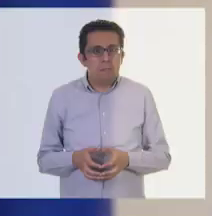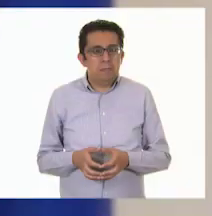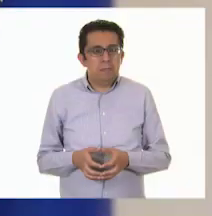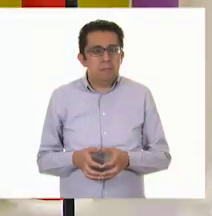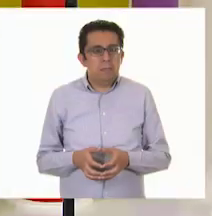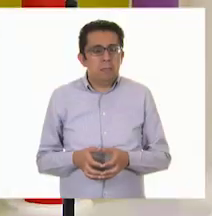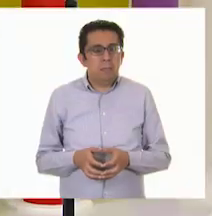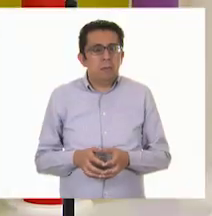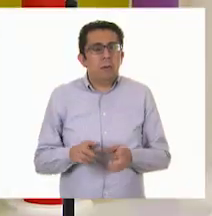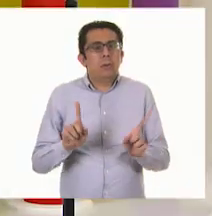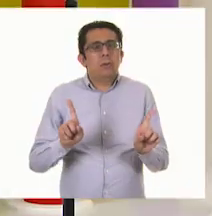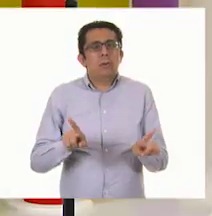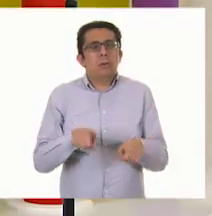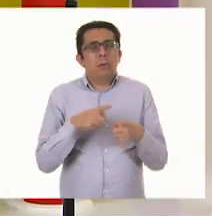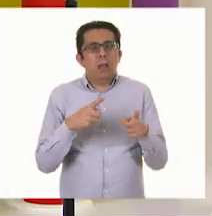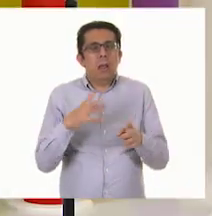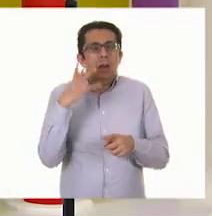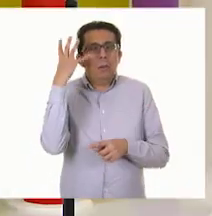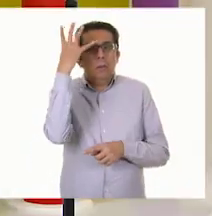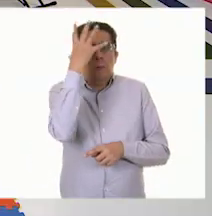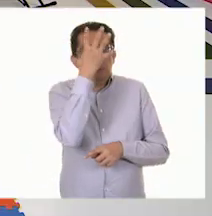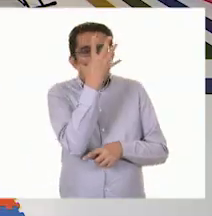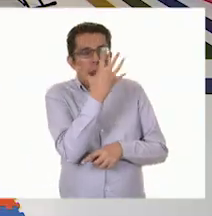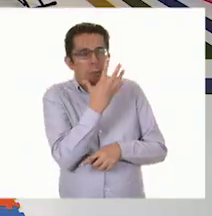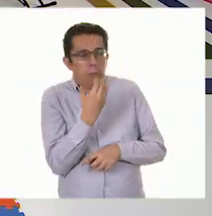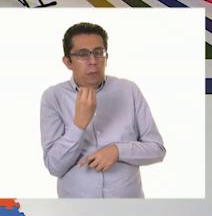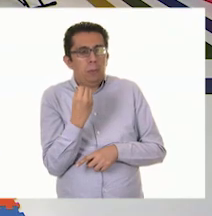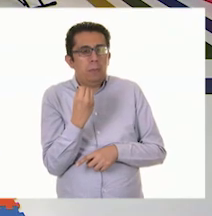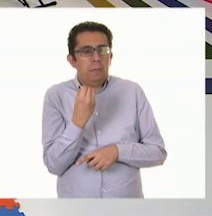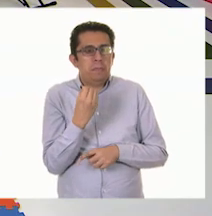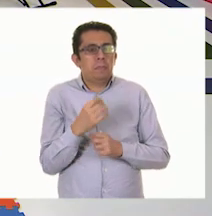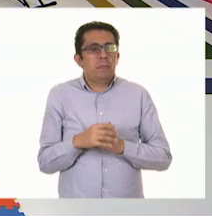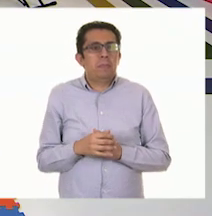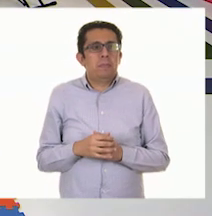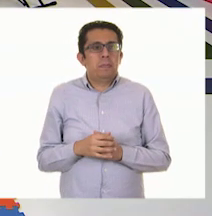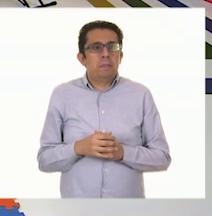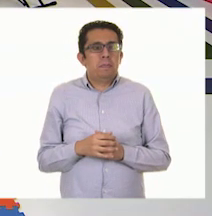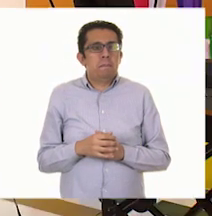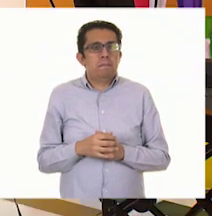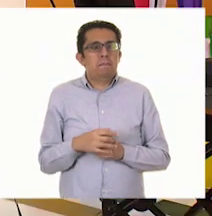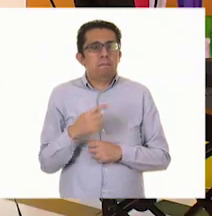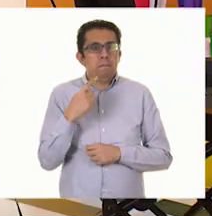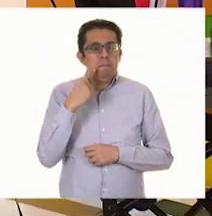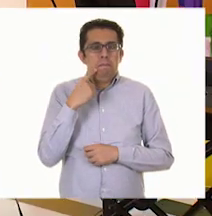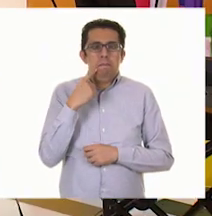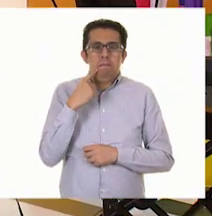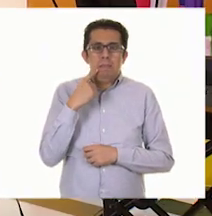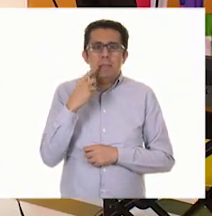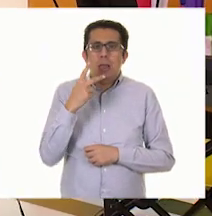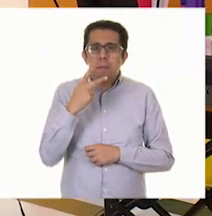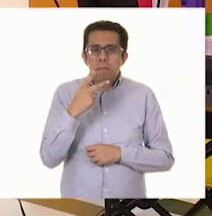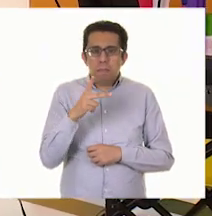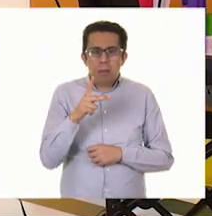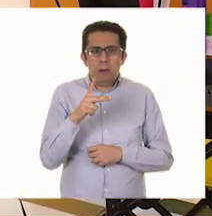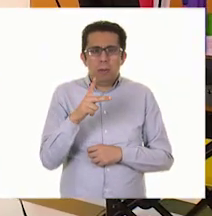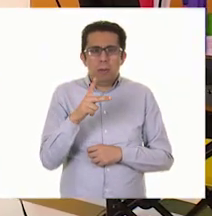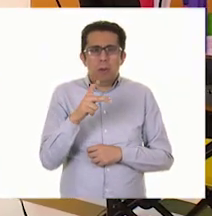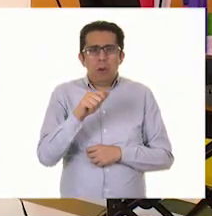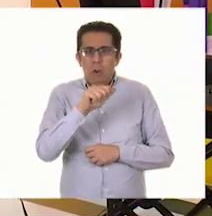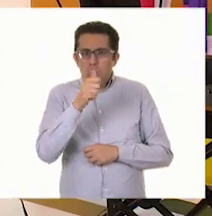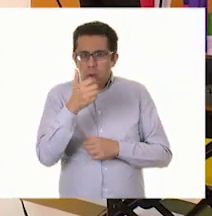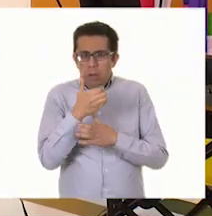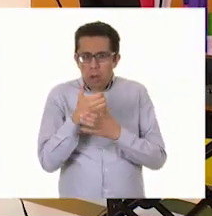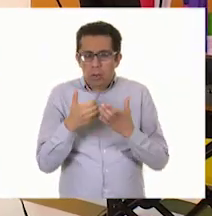¡Qué bella música nos acabamos de escuchar! ¿Pero podríamos hacer otra cosa con esta